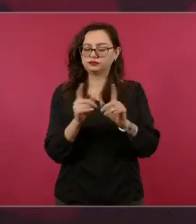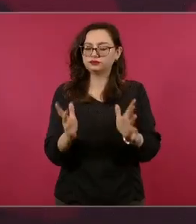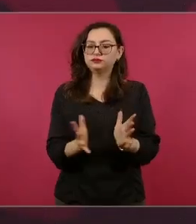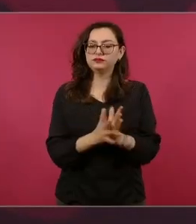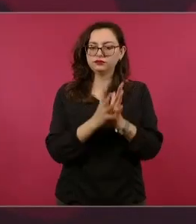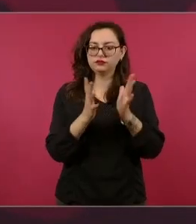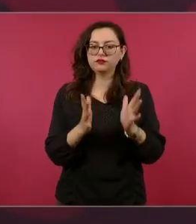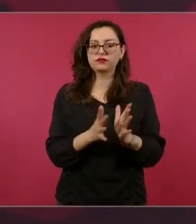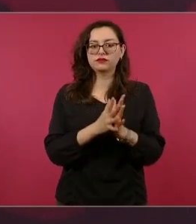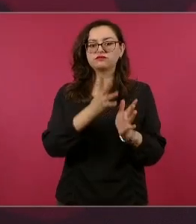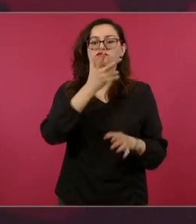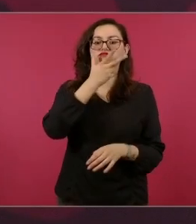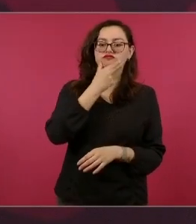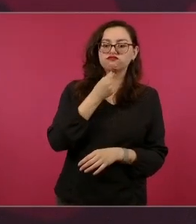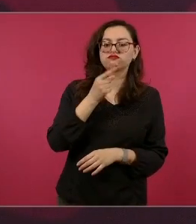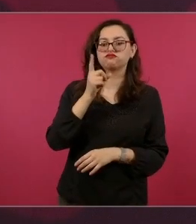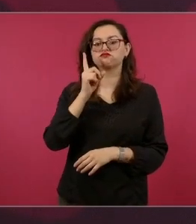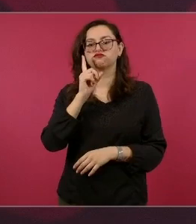mujeres, hombres,